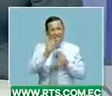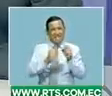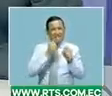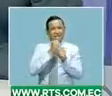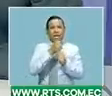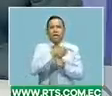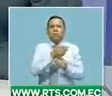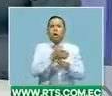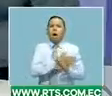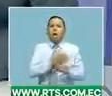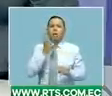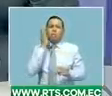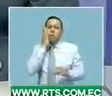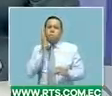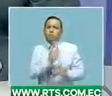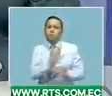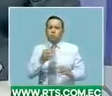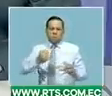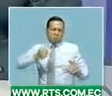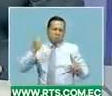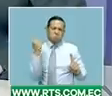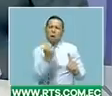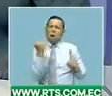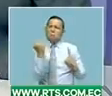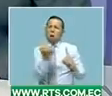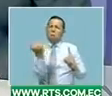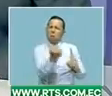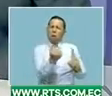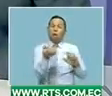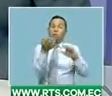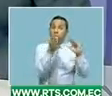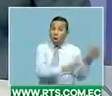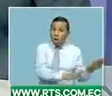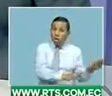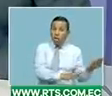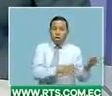que fue asesinada con 3 puñaladas por su progenitora.